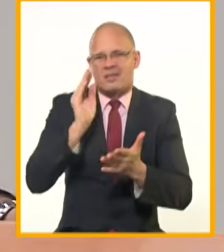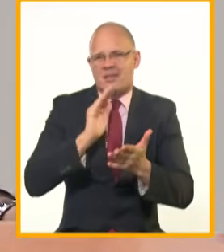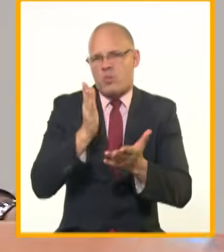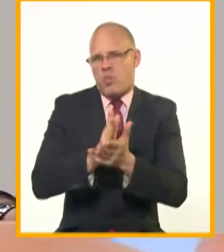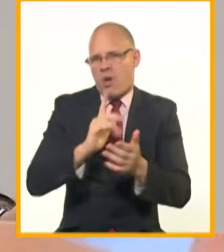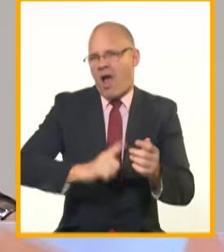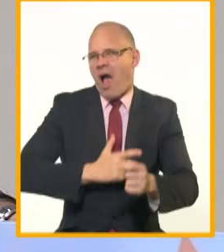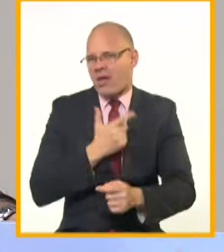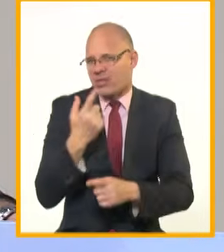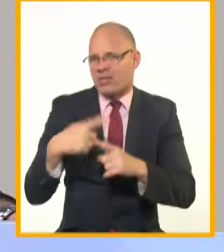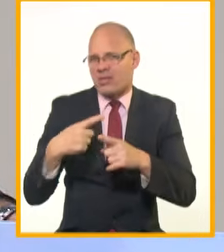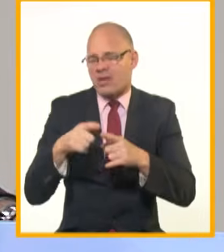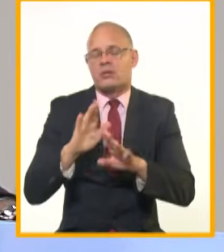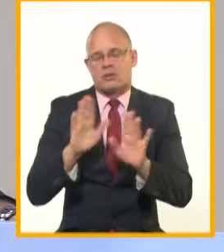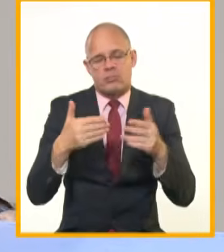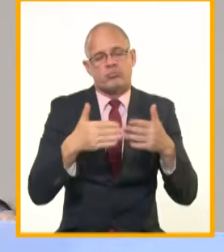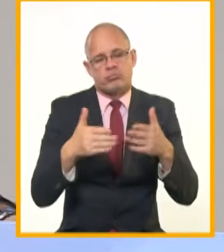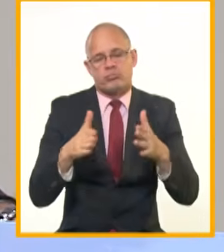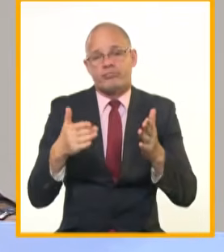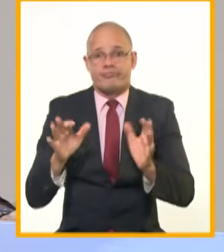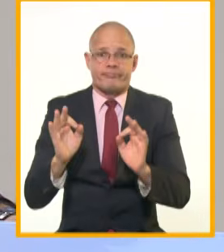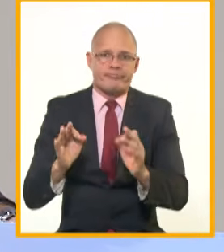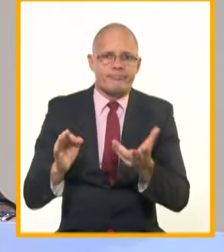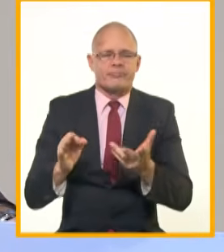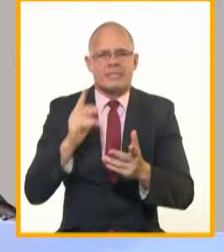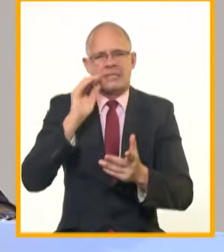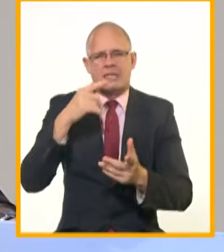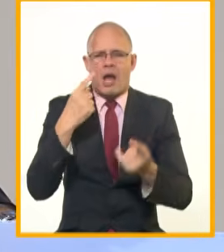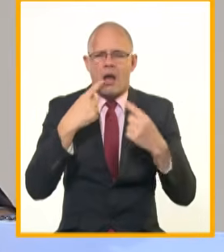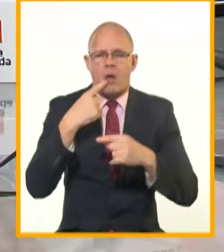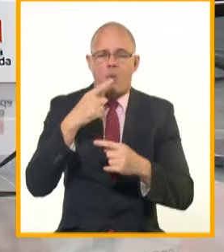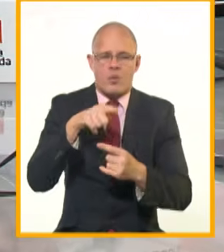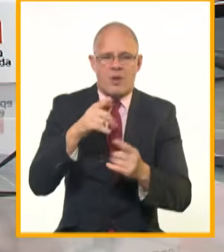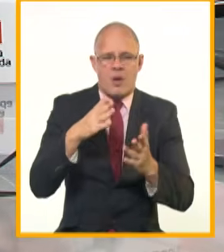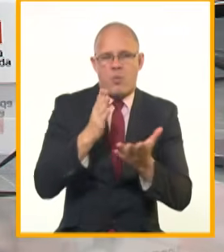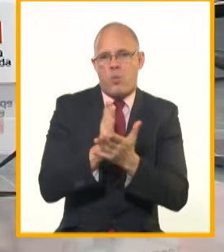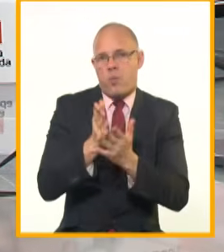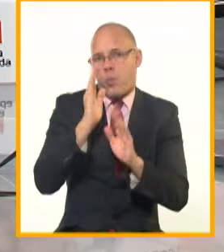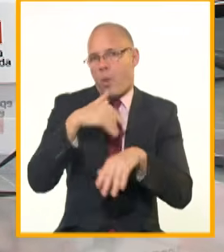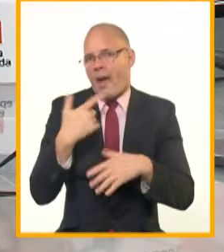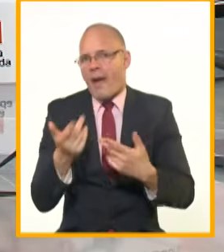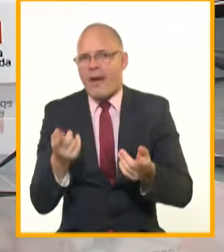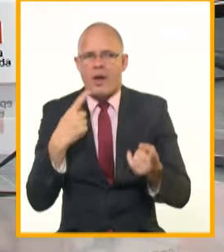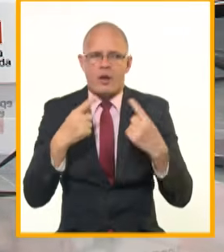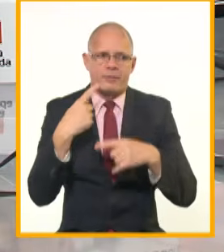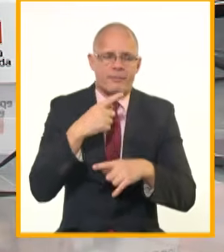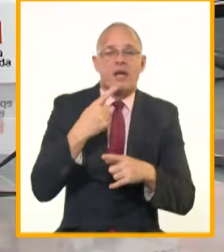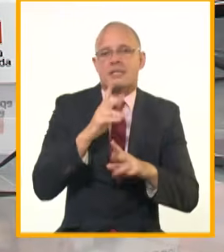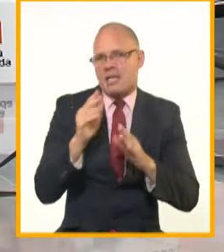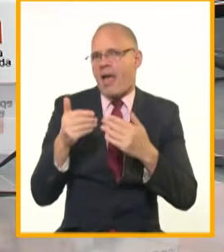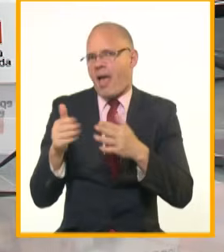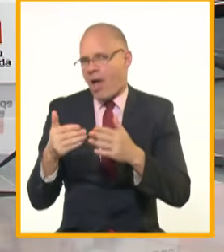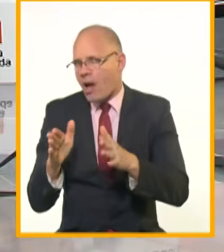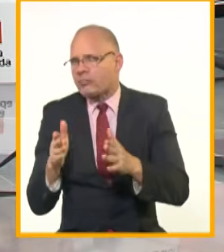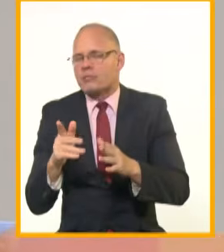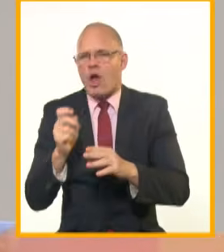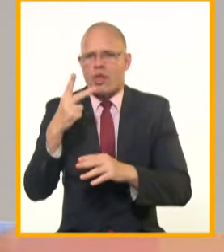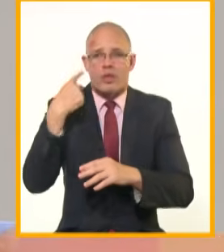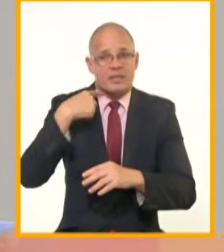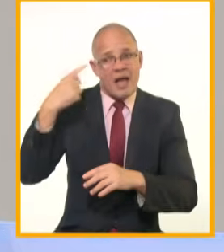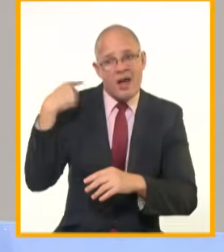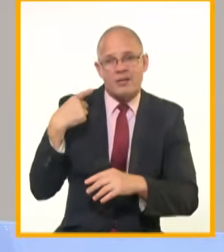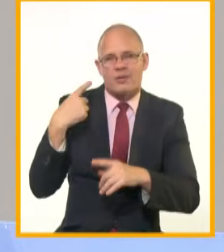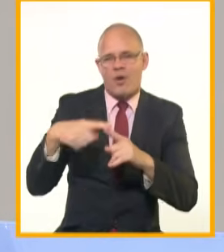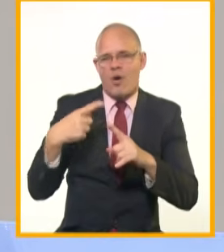en la institucionalización de la provincia, porque hay instituciones que no las teníamos, no contábamos con ellas. Logramos hace 2 años la EPEF, la